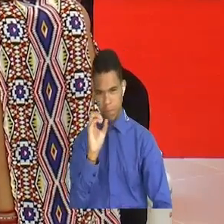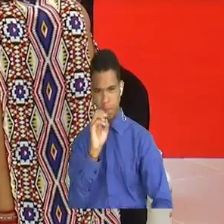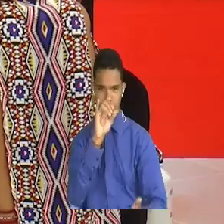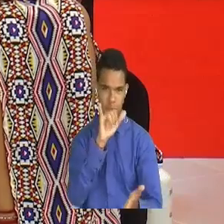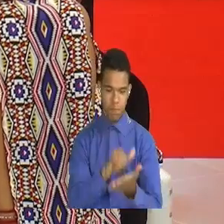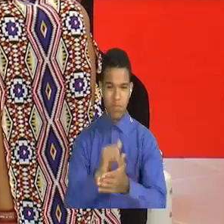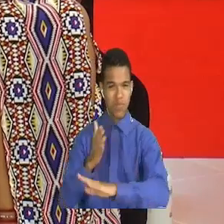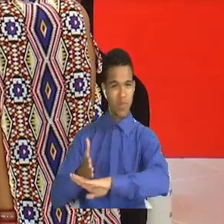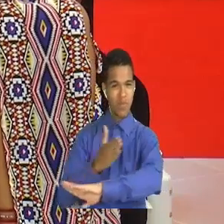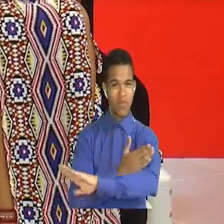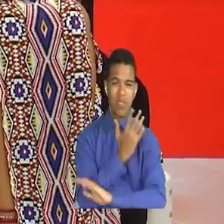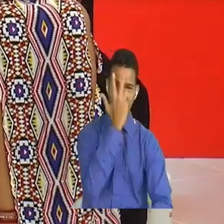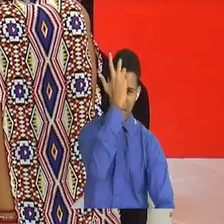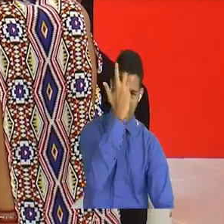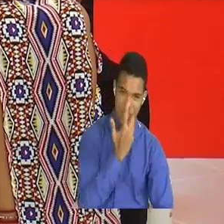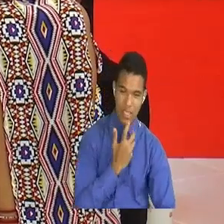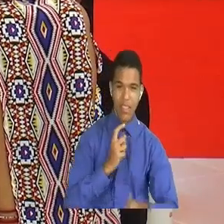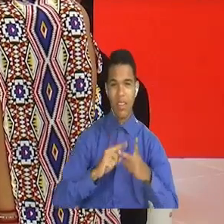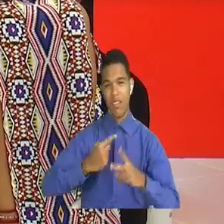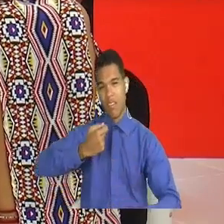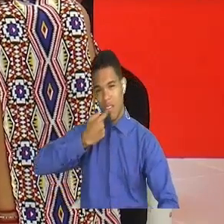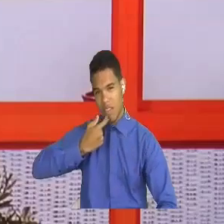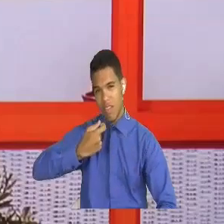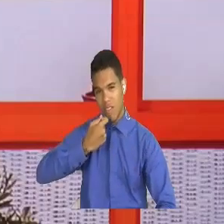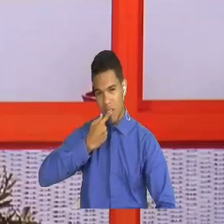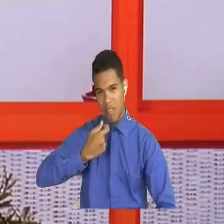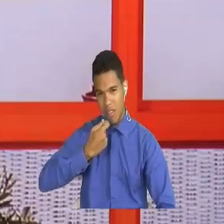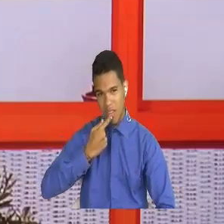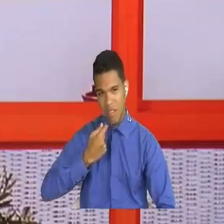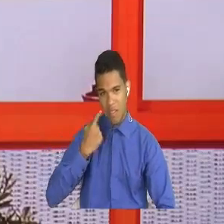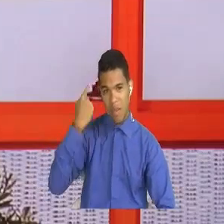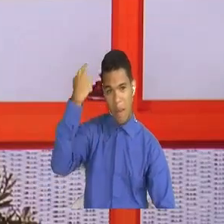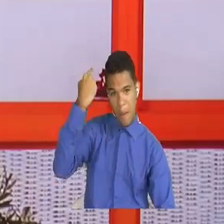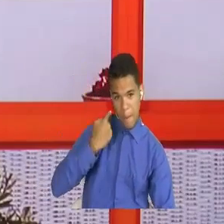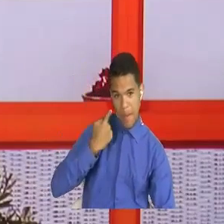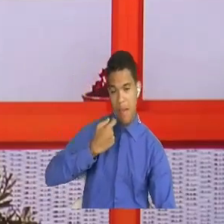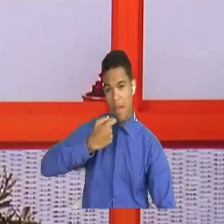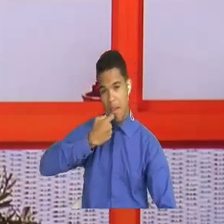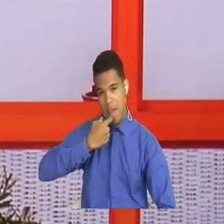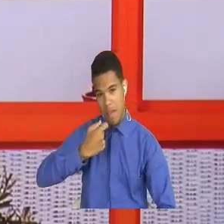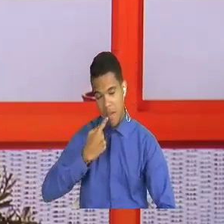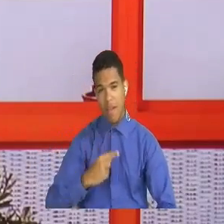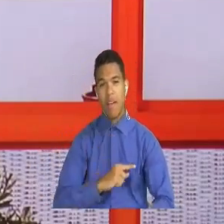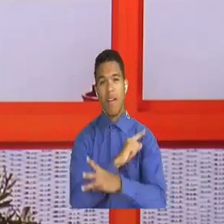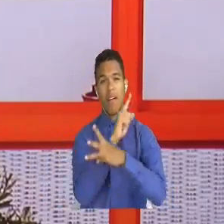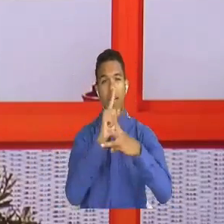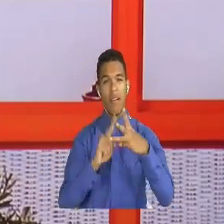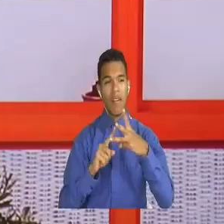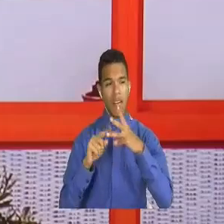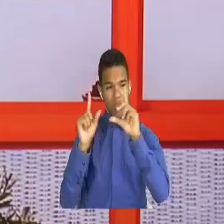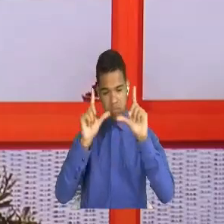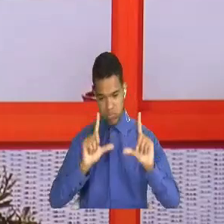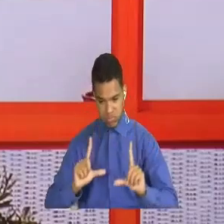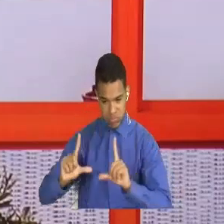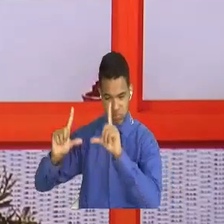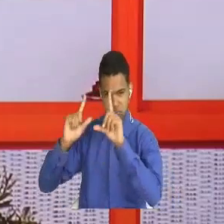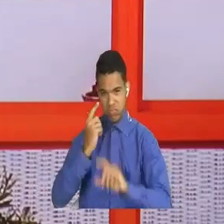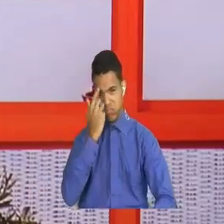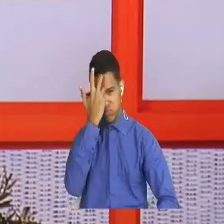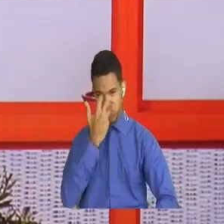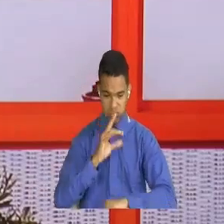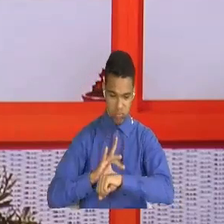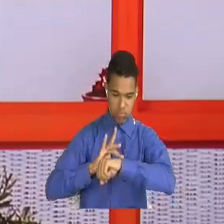los exámenes, tienen que tomar el medicamento, tienen que asistir a una valoración, tienen que ser cuidadosos